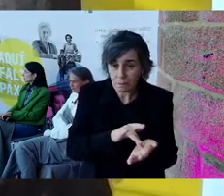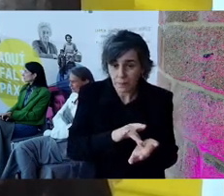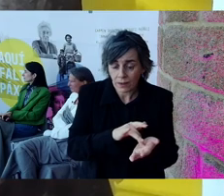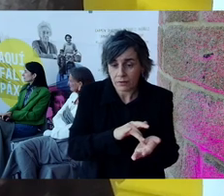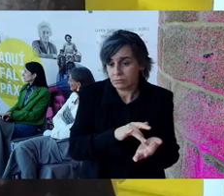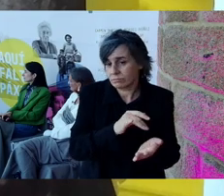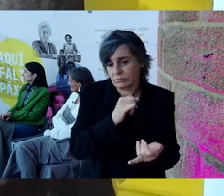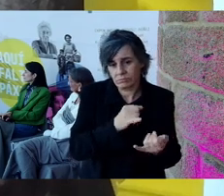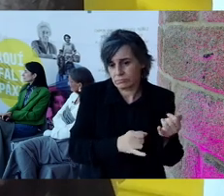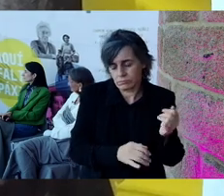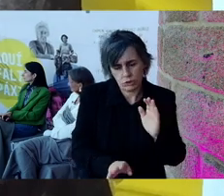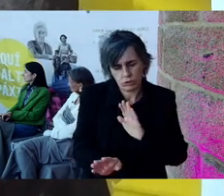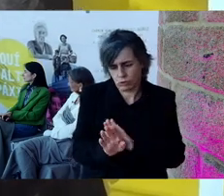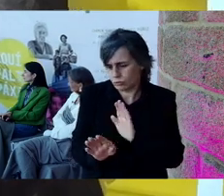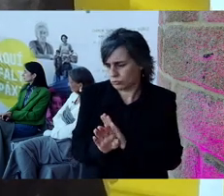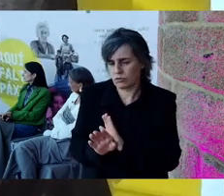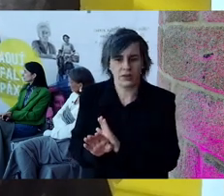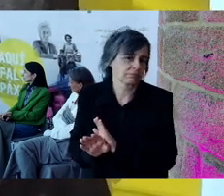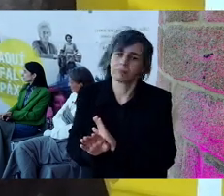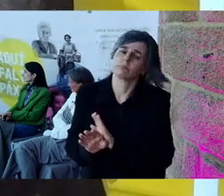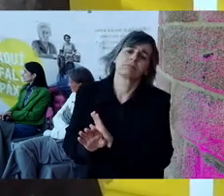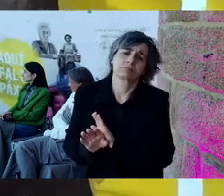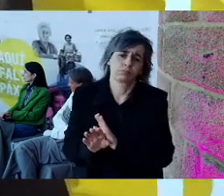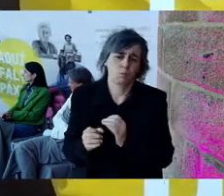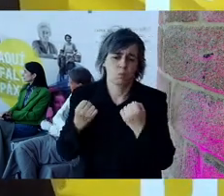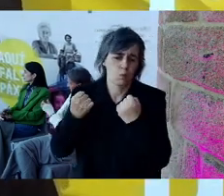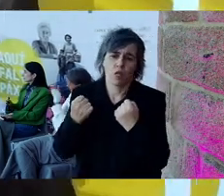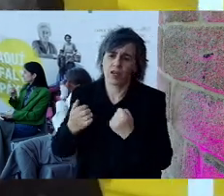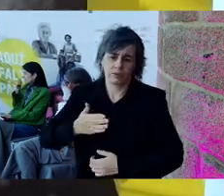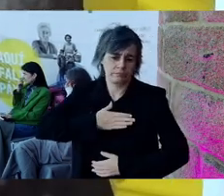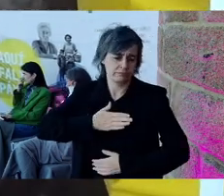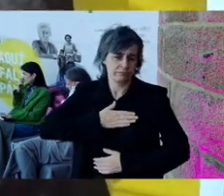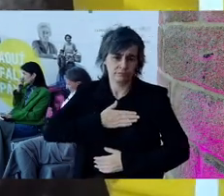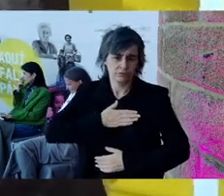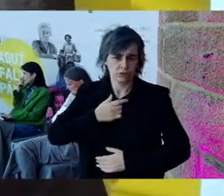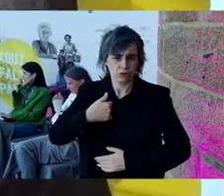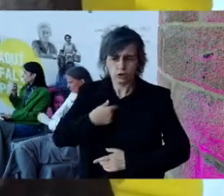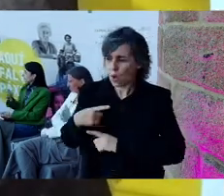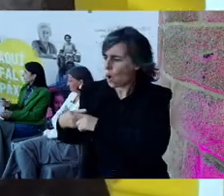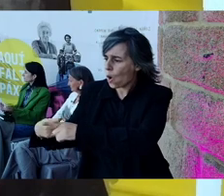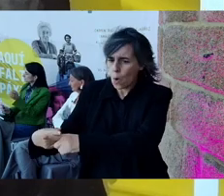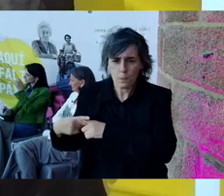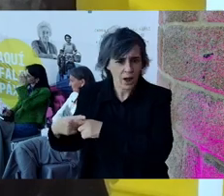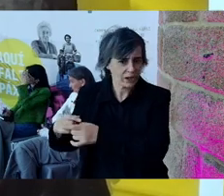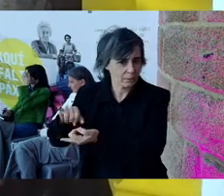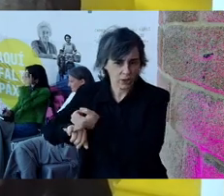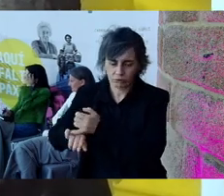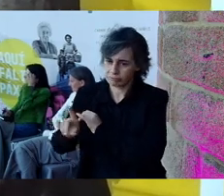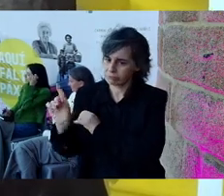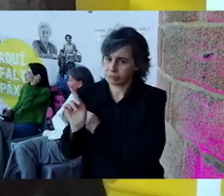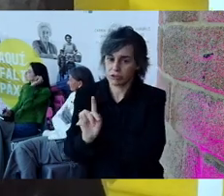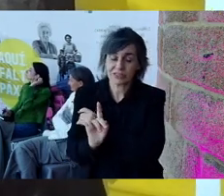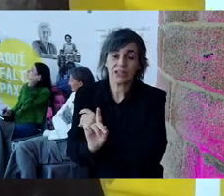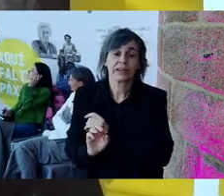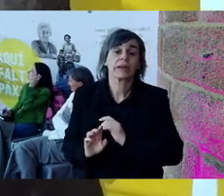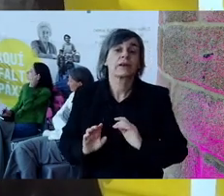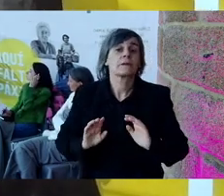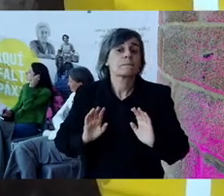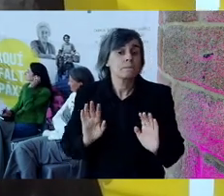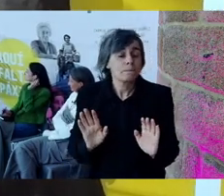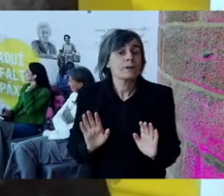estes episodios, e o que sí que se nega outra vez é a repartir o seu poder con ningún marido,